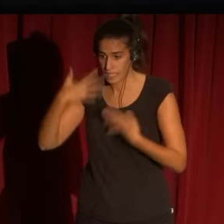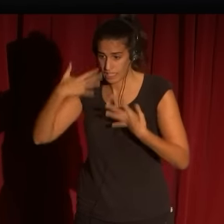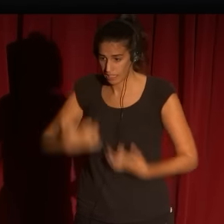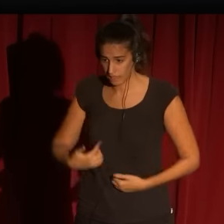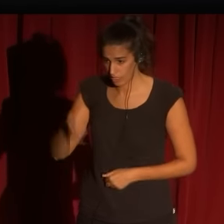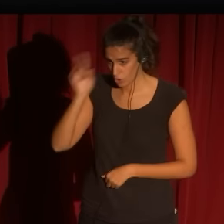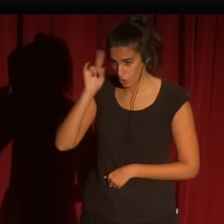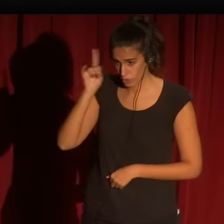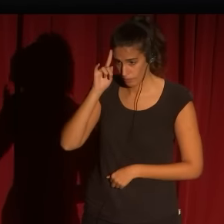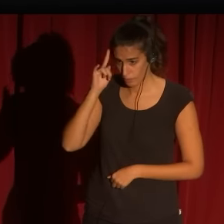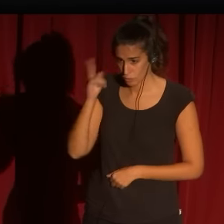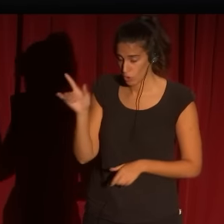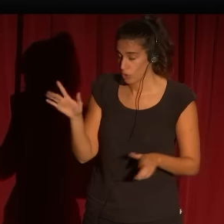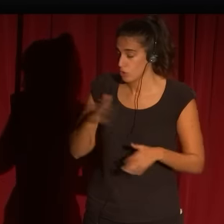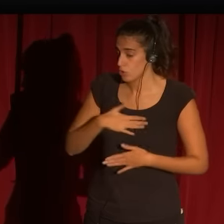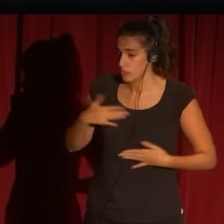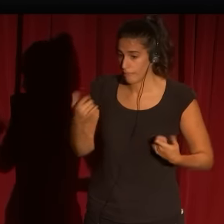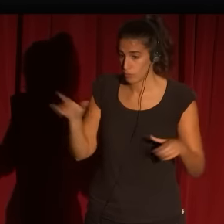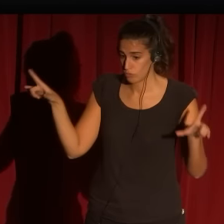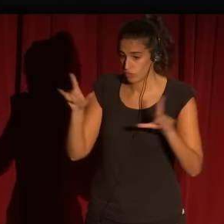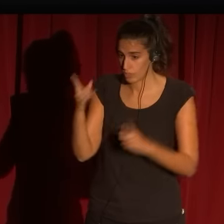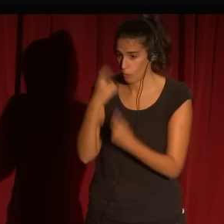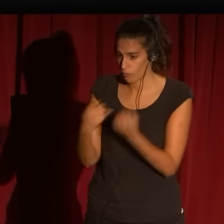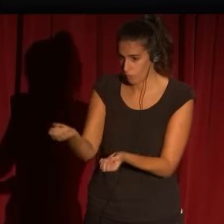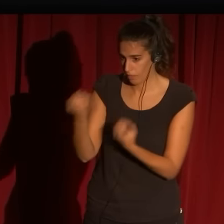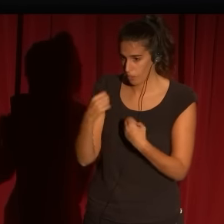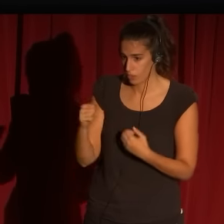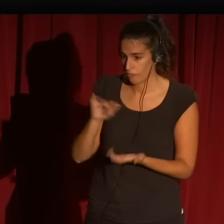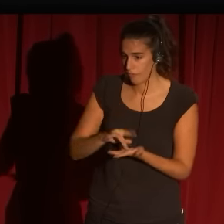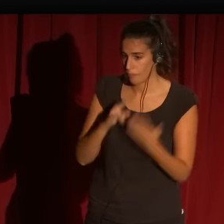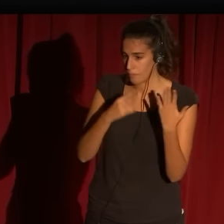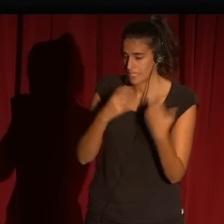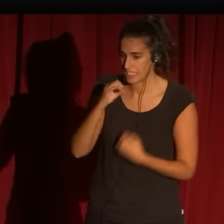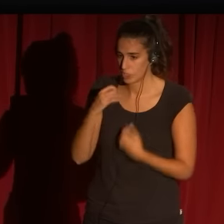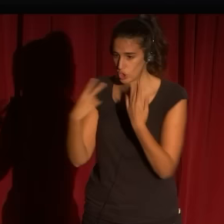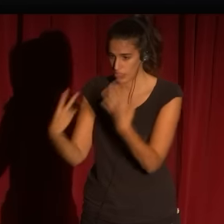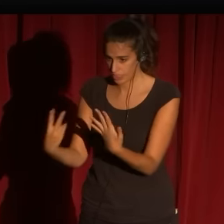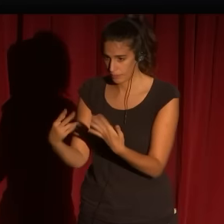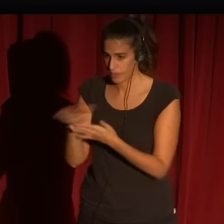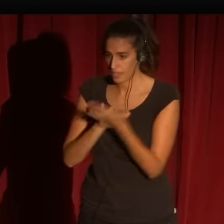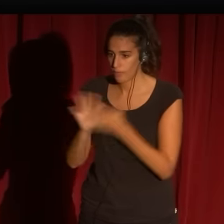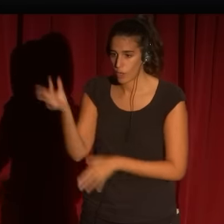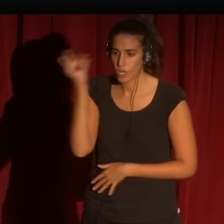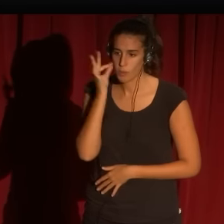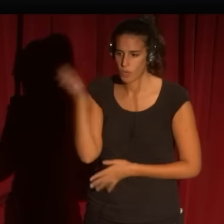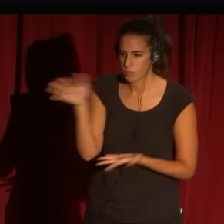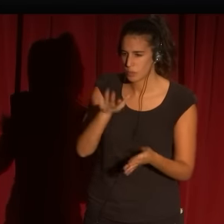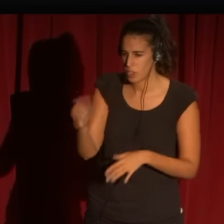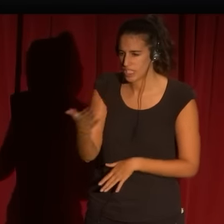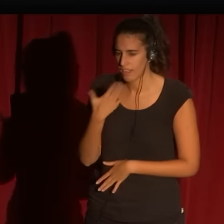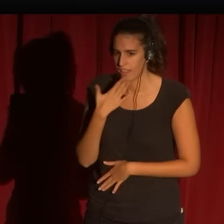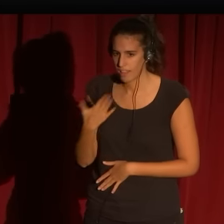lo sabemos y solo sabemos lo que os he dicho primera obra fechada en 1607 habla de una mujer que parece tener en torno a